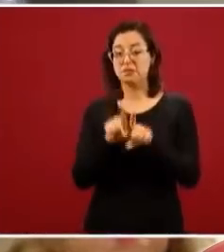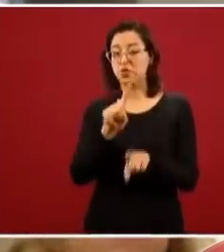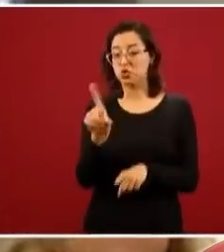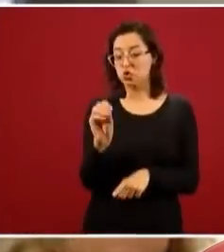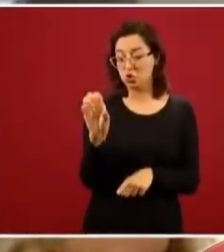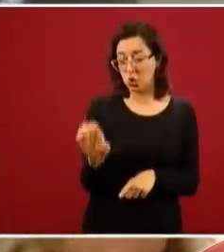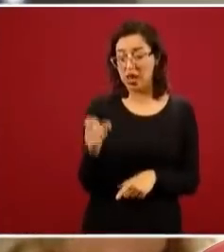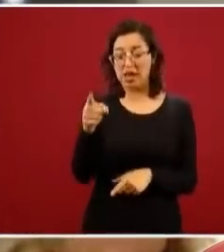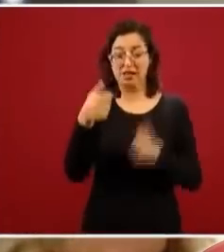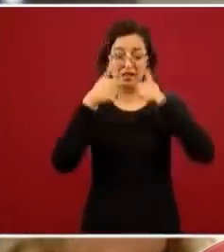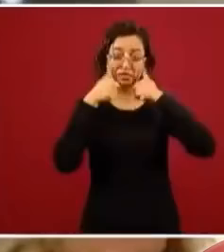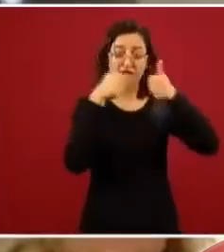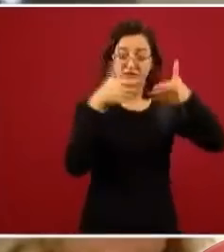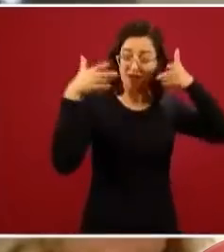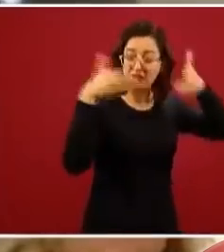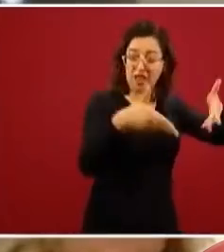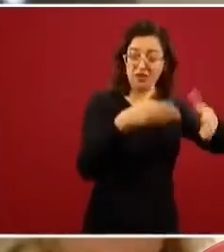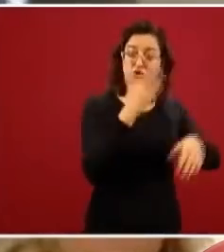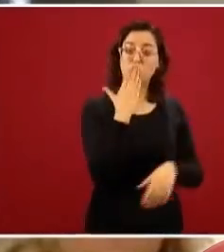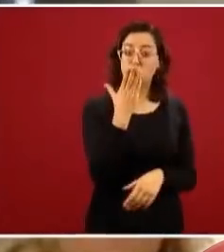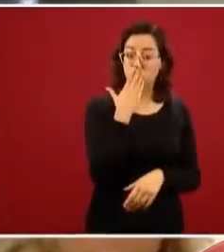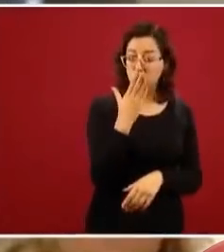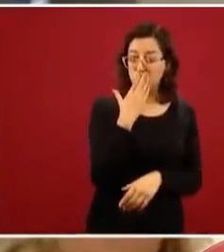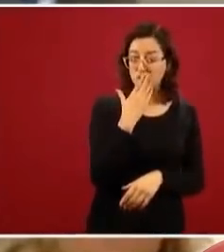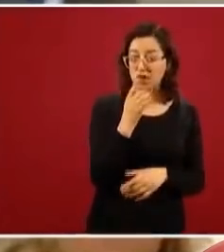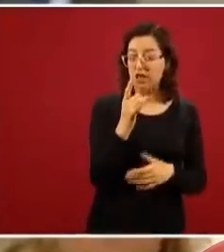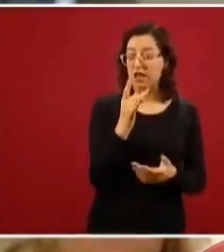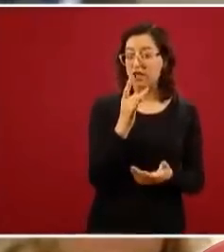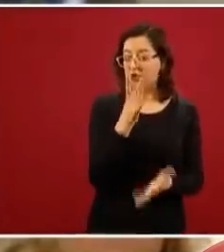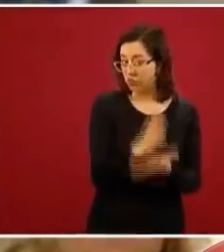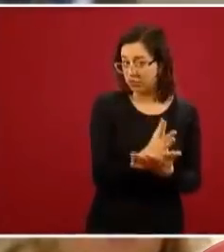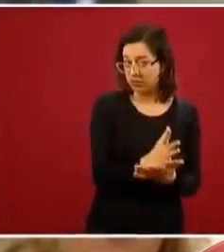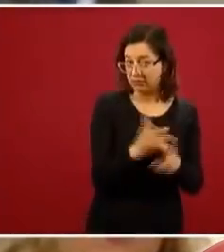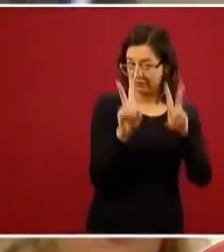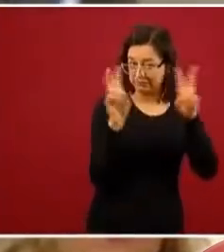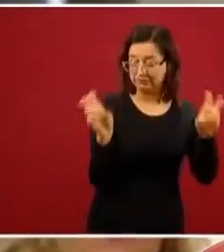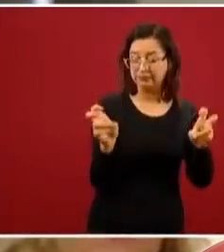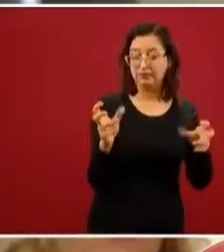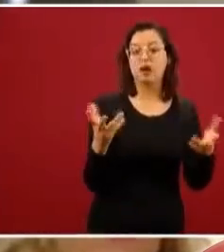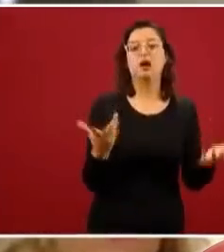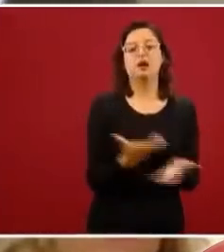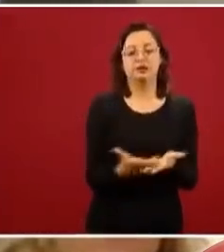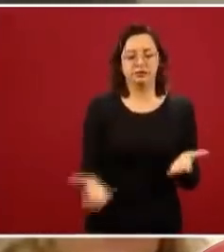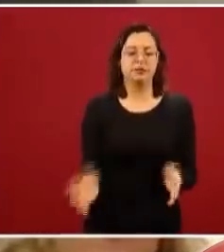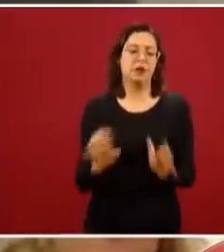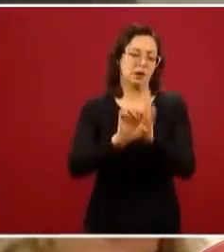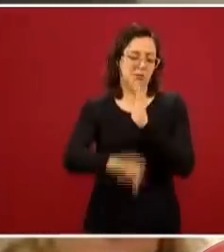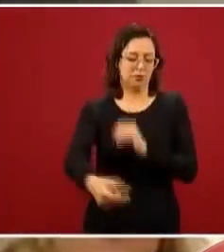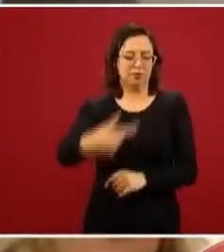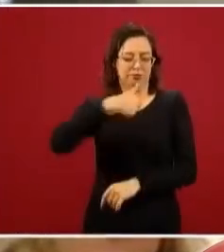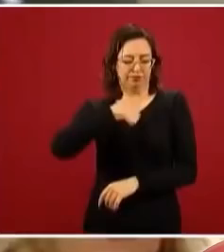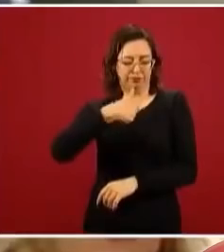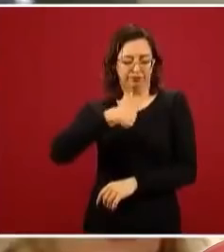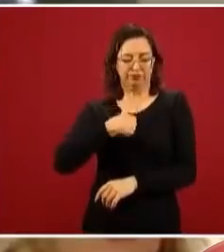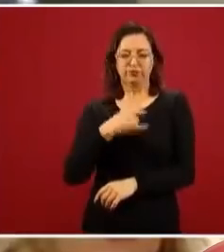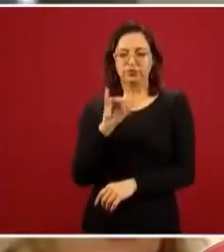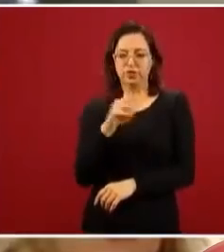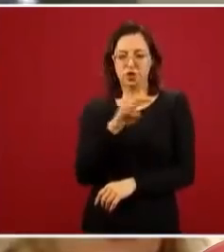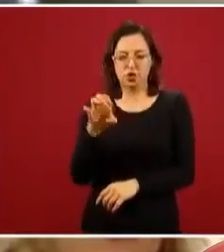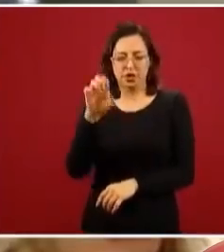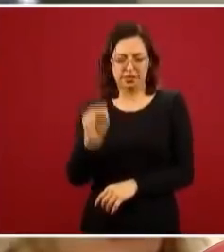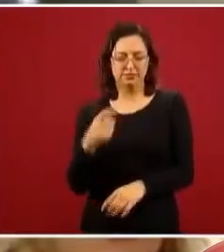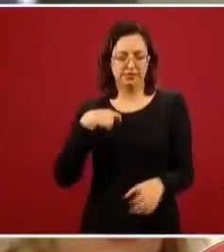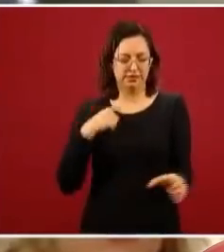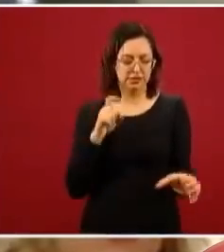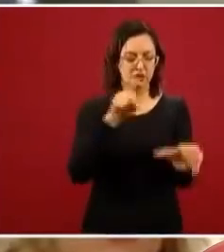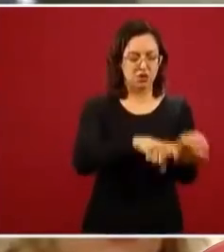manera directa a este tema en específico. Ahora, el asunto es, yo soy derechohabiente del IMSS. La semana pasada, de hecho yo